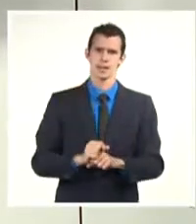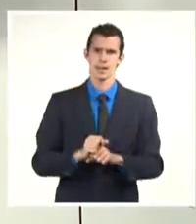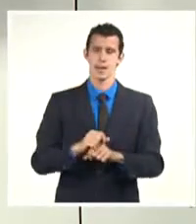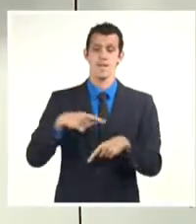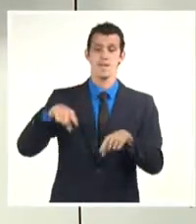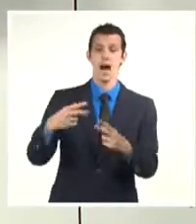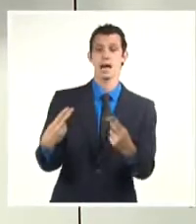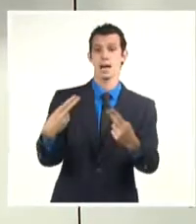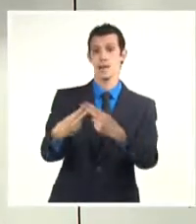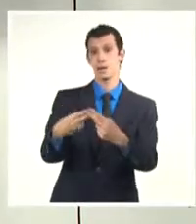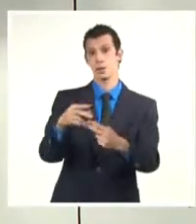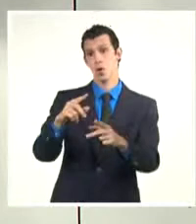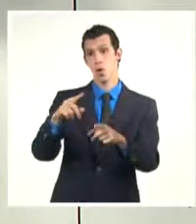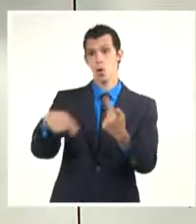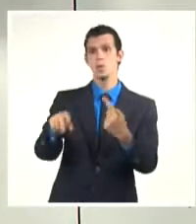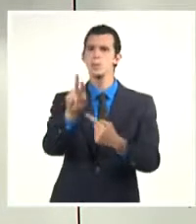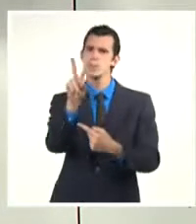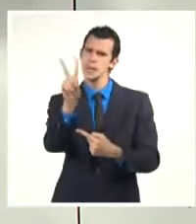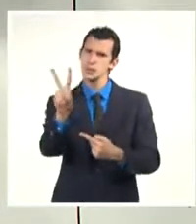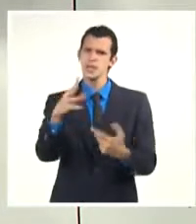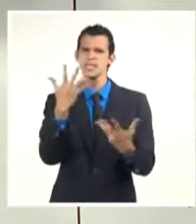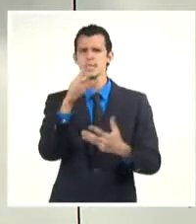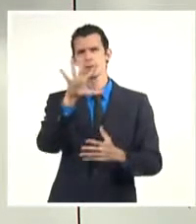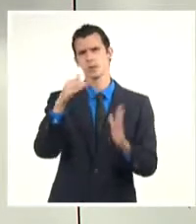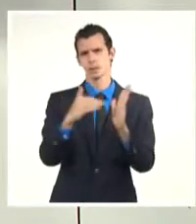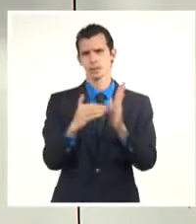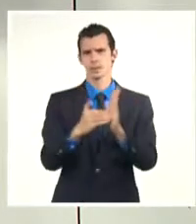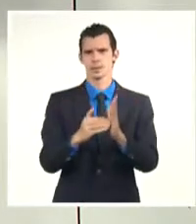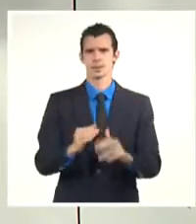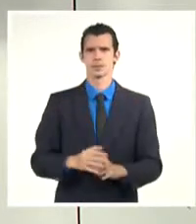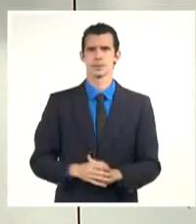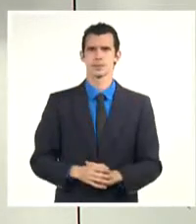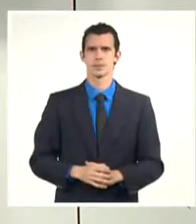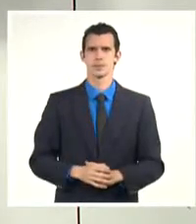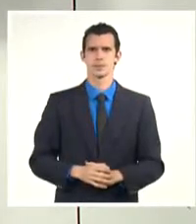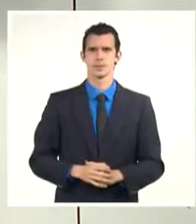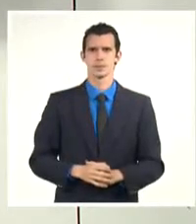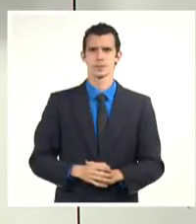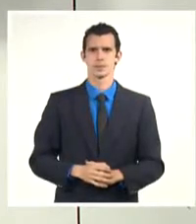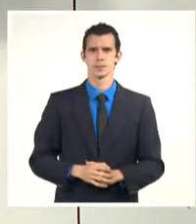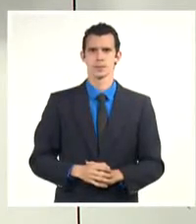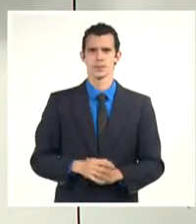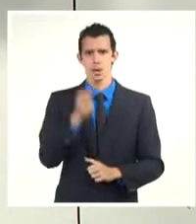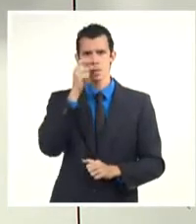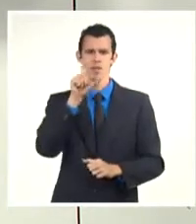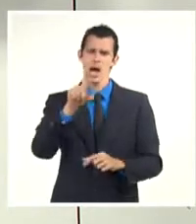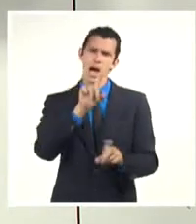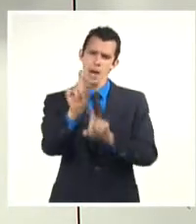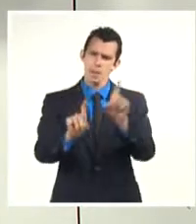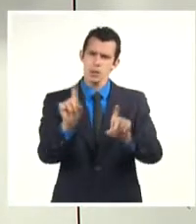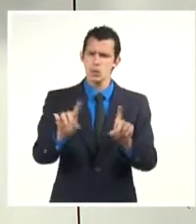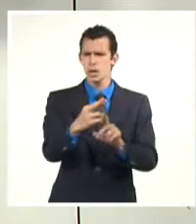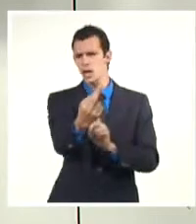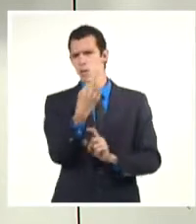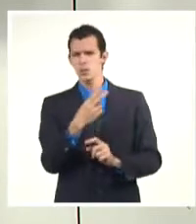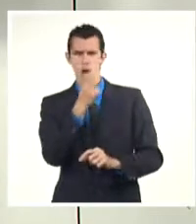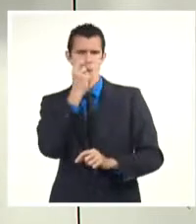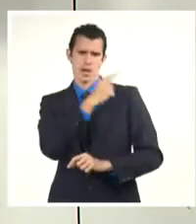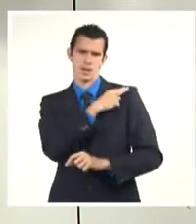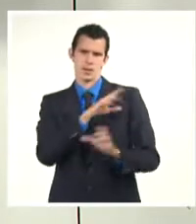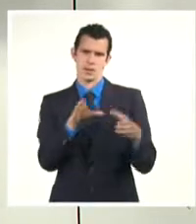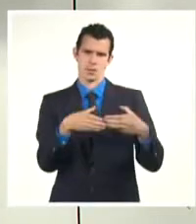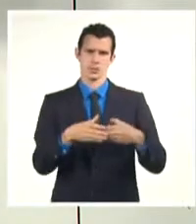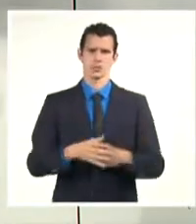5:30 de la tarde. Al término del partido, Luis Góngora, director del equipo, ofreció declaraciones al periodista de Juventud Rebelde, Norlan